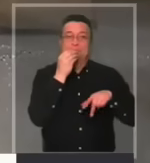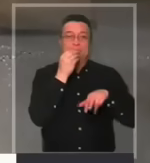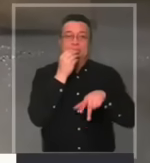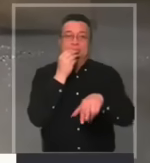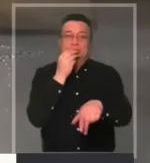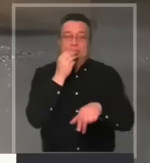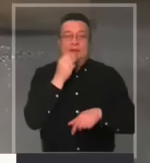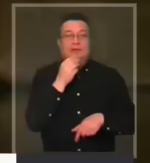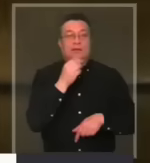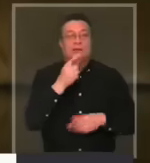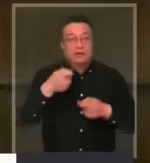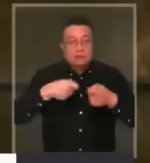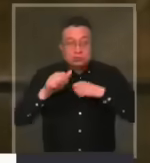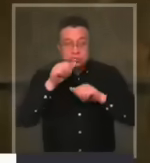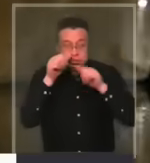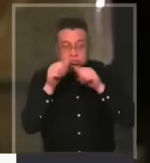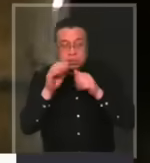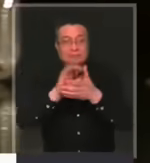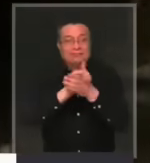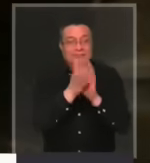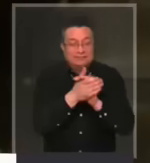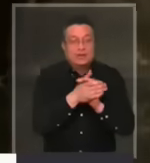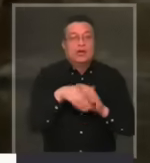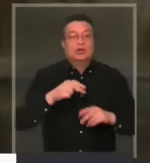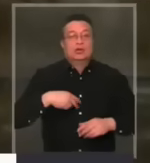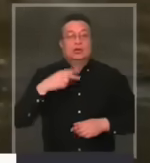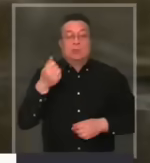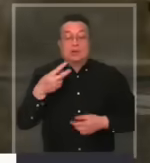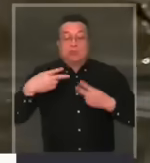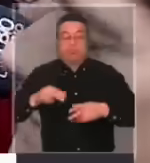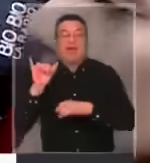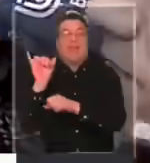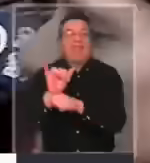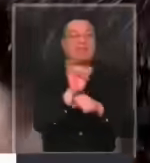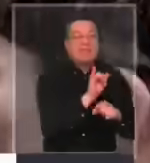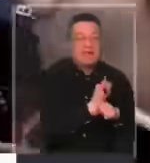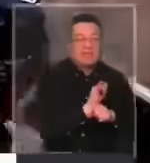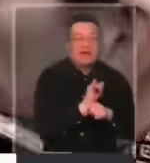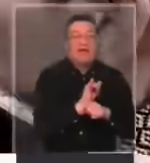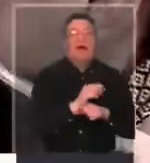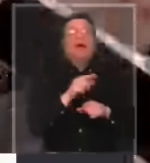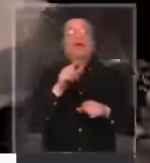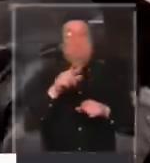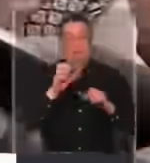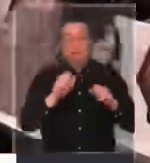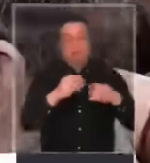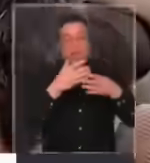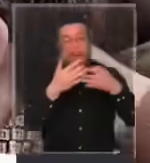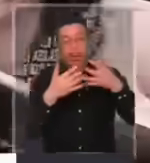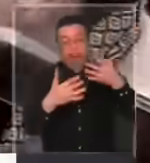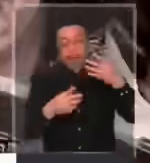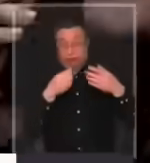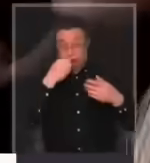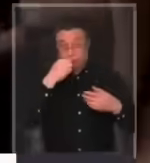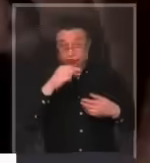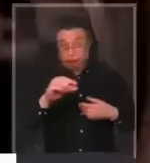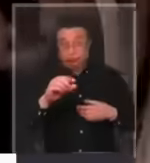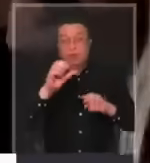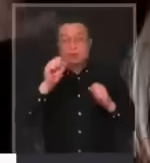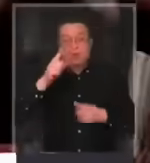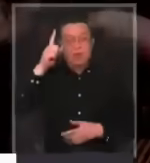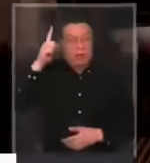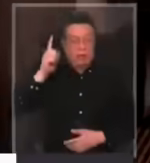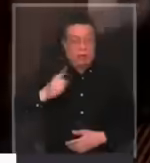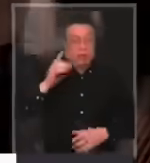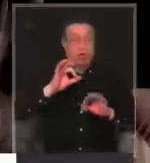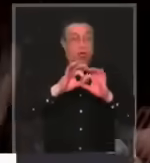tráfico de drogas, asociación ilícita, apropiación indebida y estafa, que podría desencadenar en las próximas horas una decisión